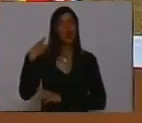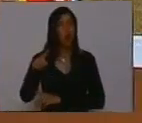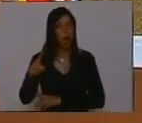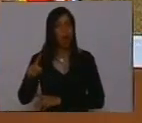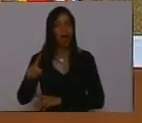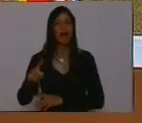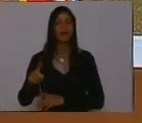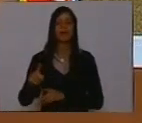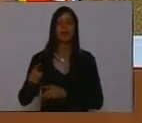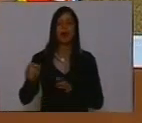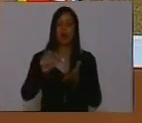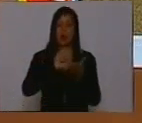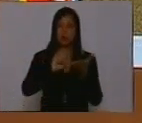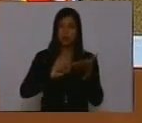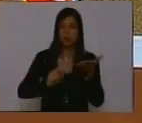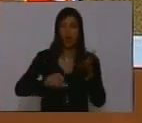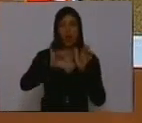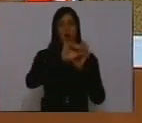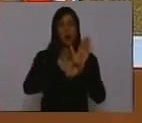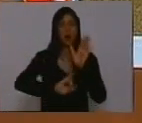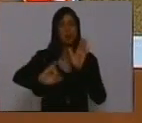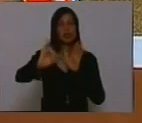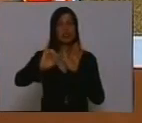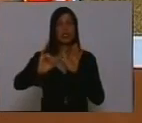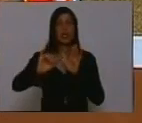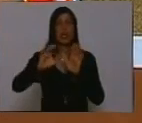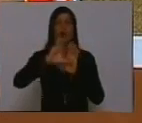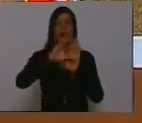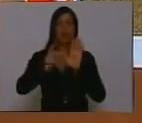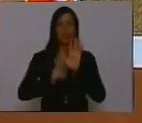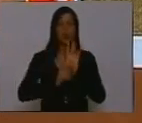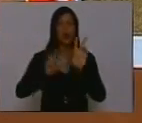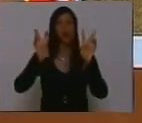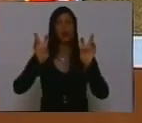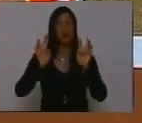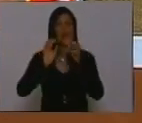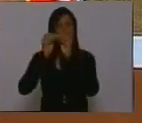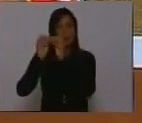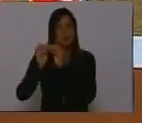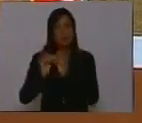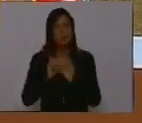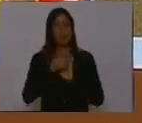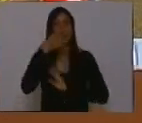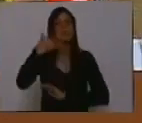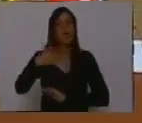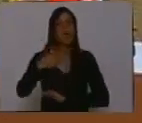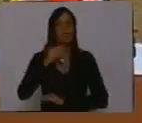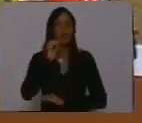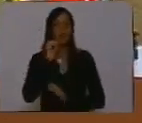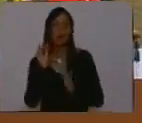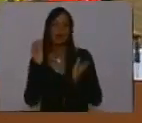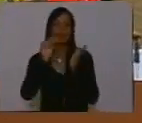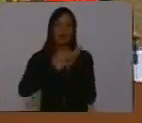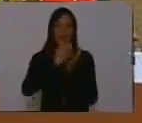la próxima Constitución de la República Bolivariana de Venezuela, la Constitución reforzada.